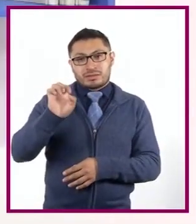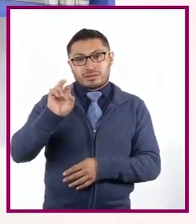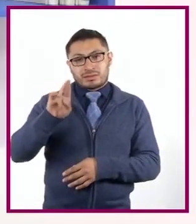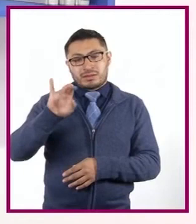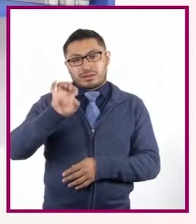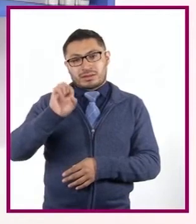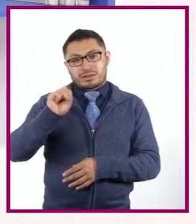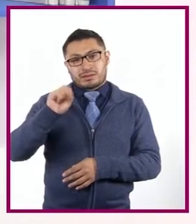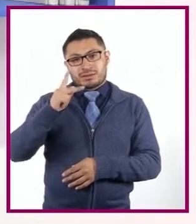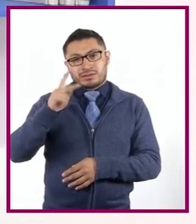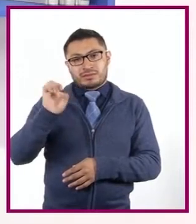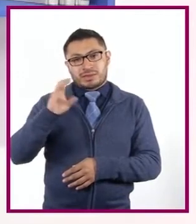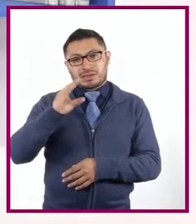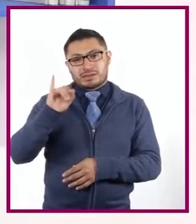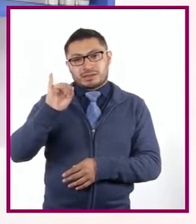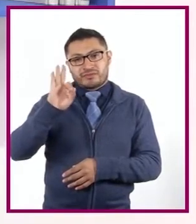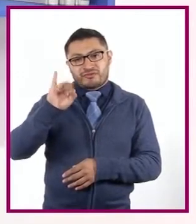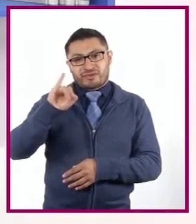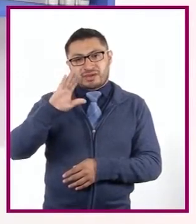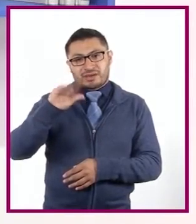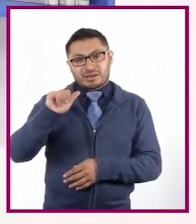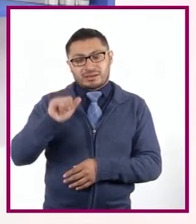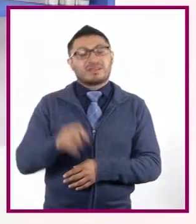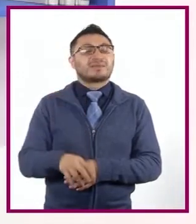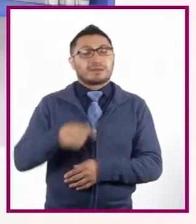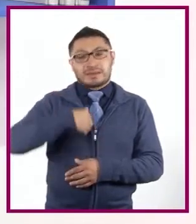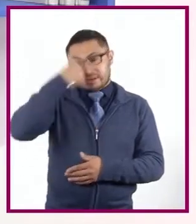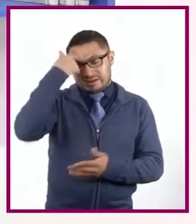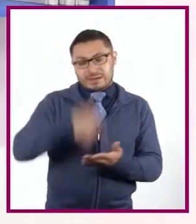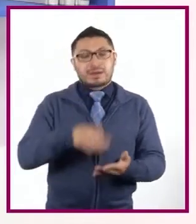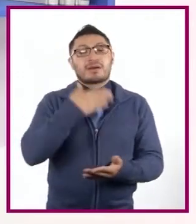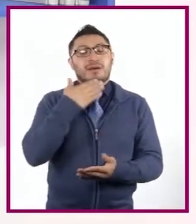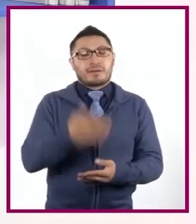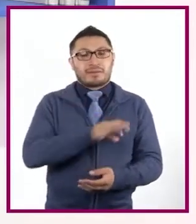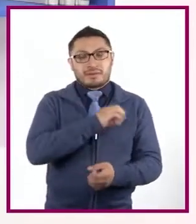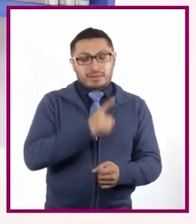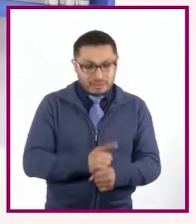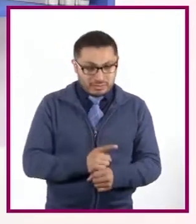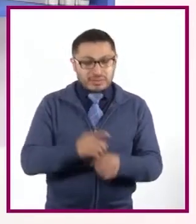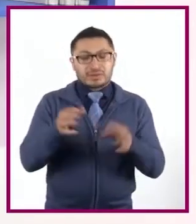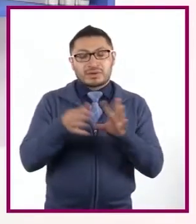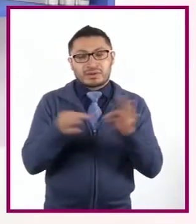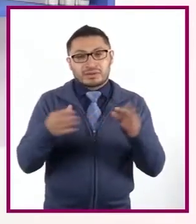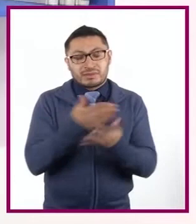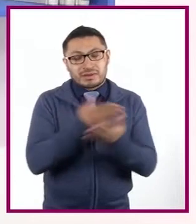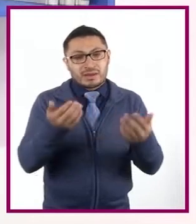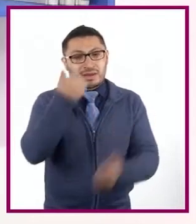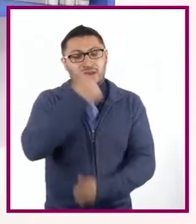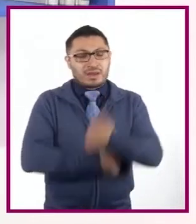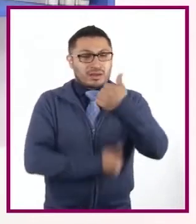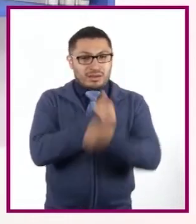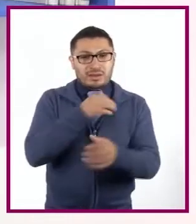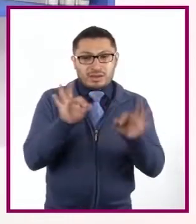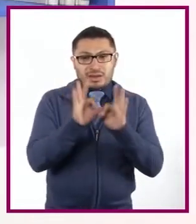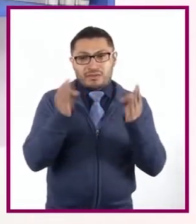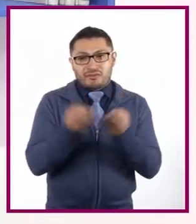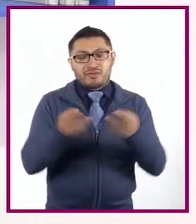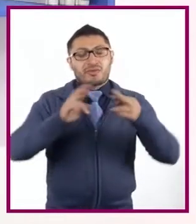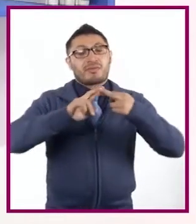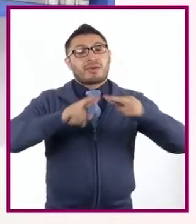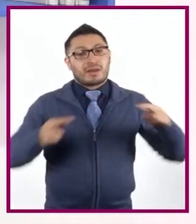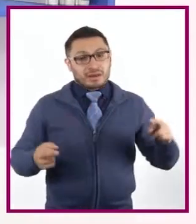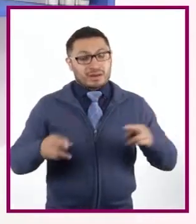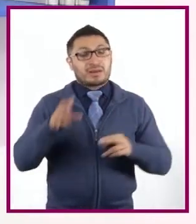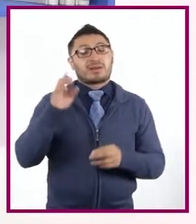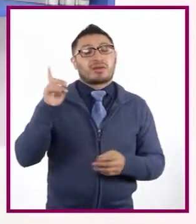creo oportuno también explicarle a nuestras alumnas y alumnos que la competencia es un tipo de relación